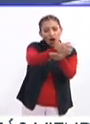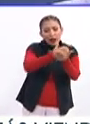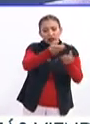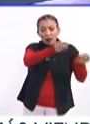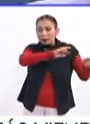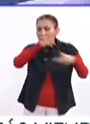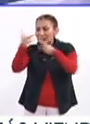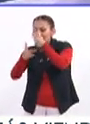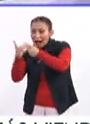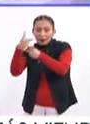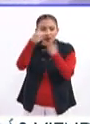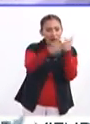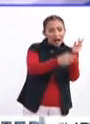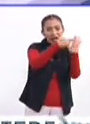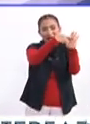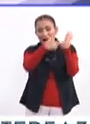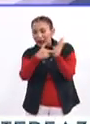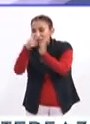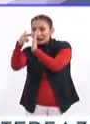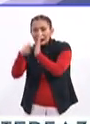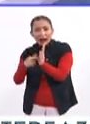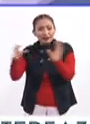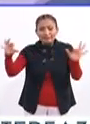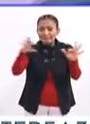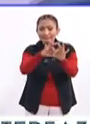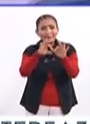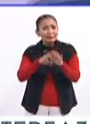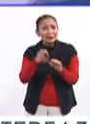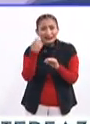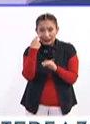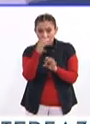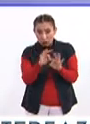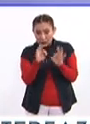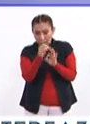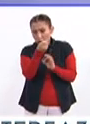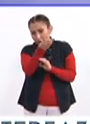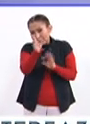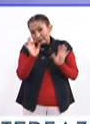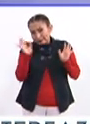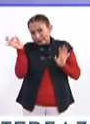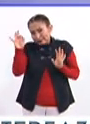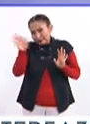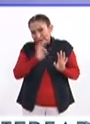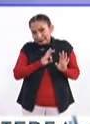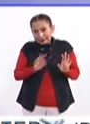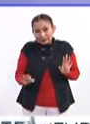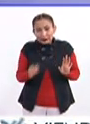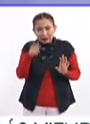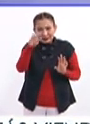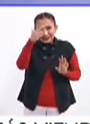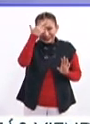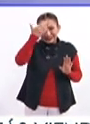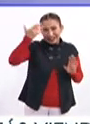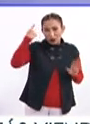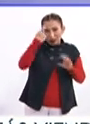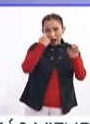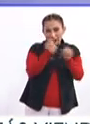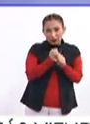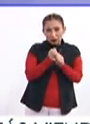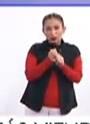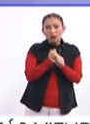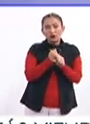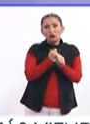colecciones, la normatividad. Y miren, con gestos tan importantes, porque a cualquiera nos pudo haber pasado, ustedes recordarán que el año